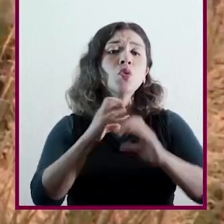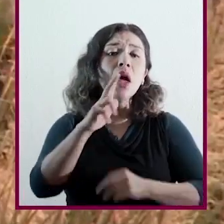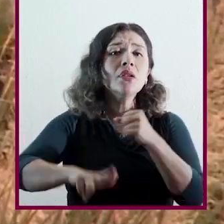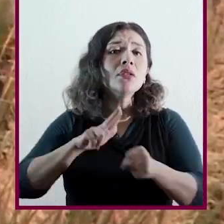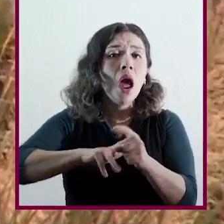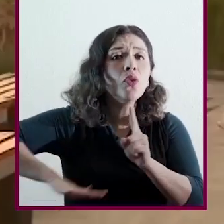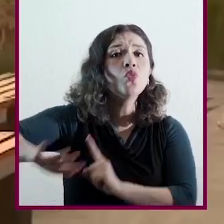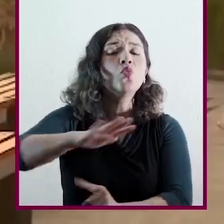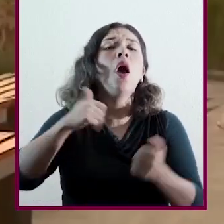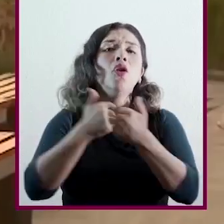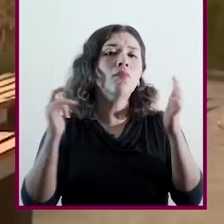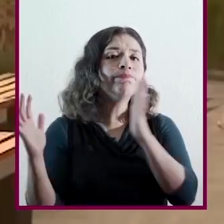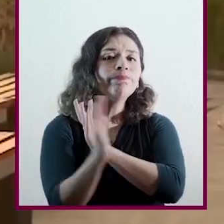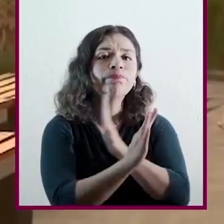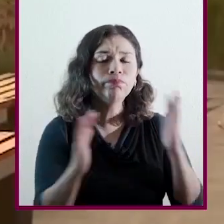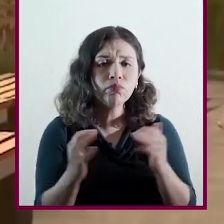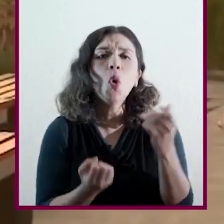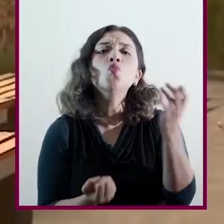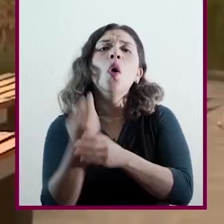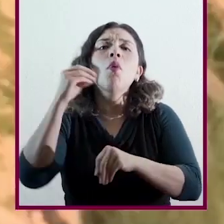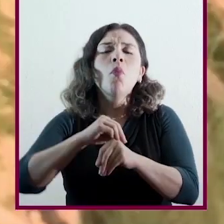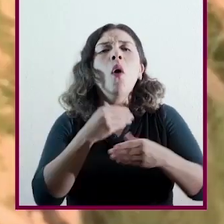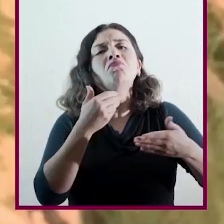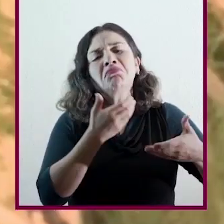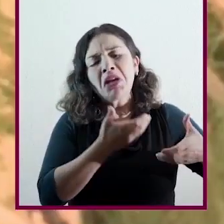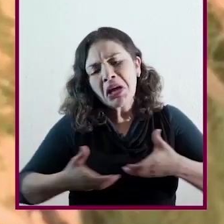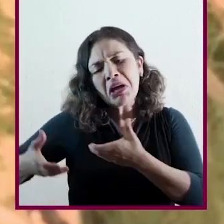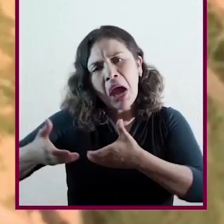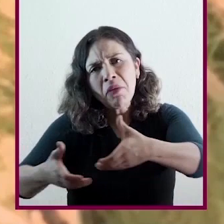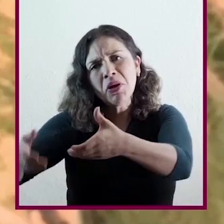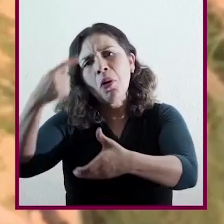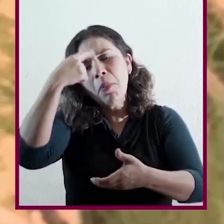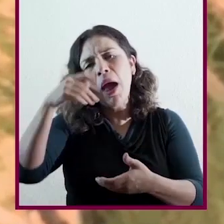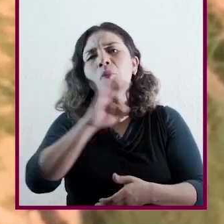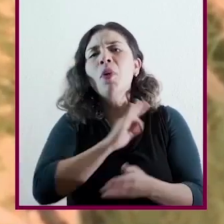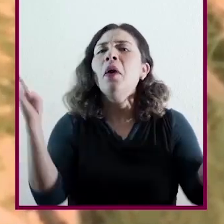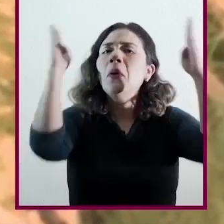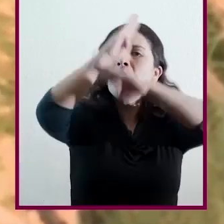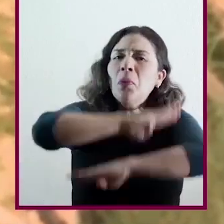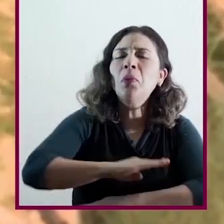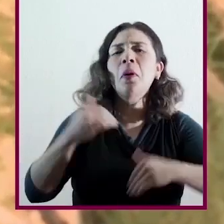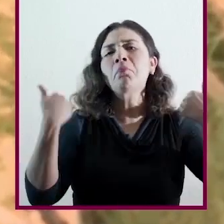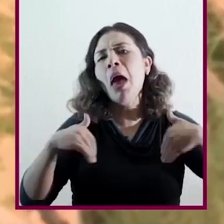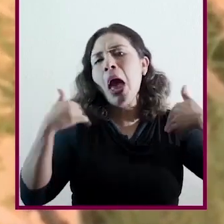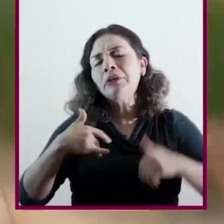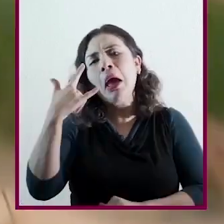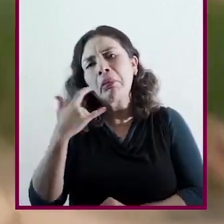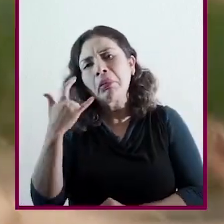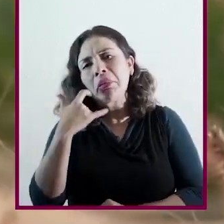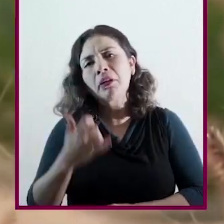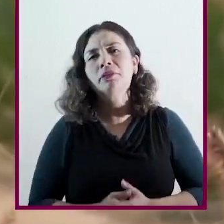ambiente y el espacio público, abriendo una ruta para la convivencia y la recreación.